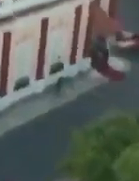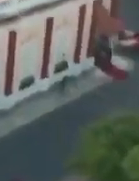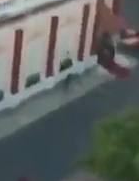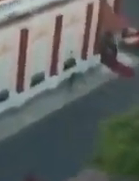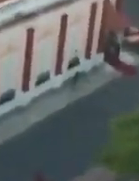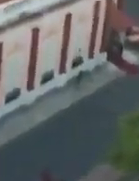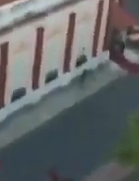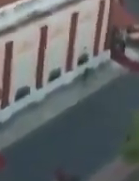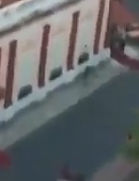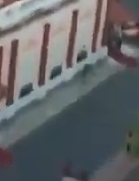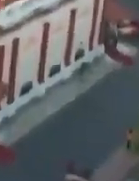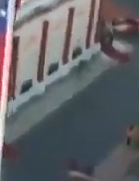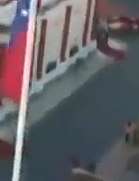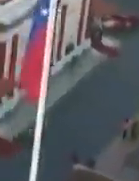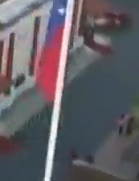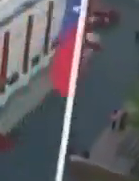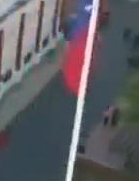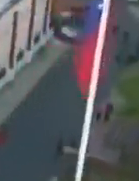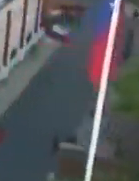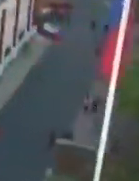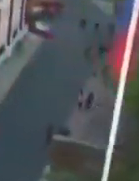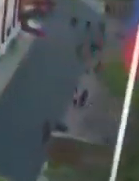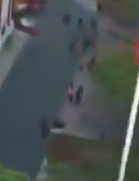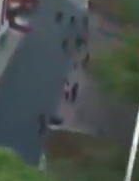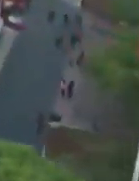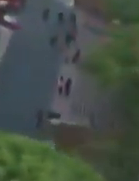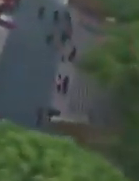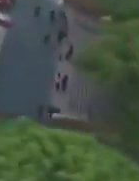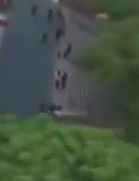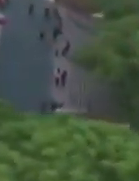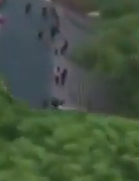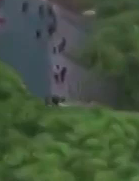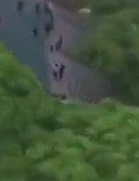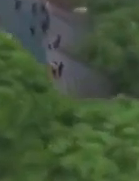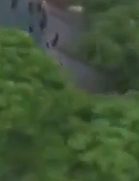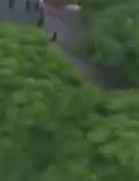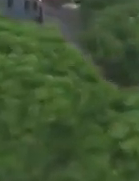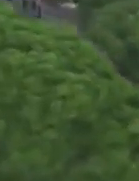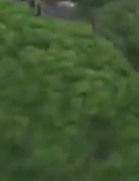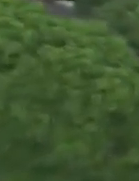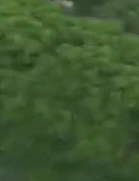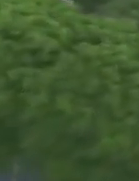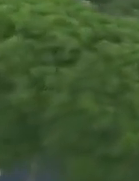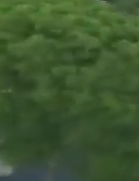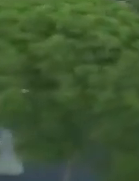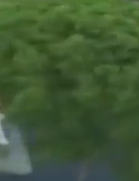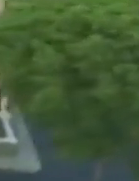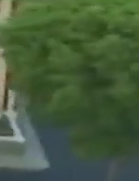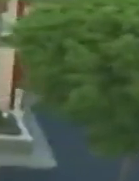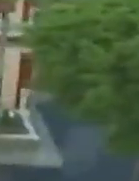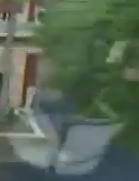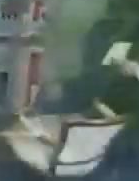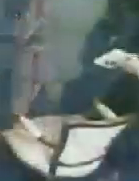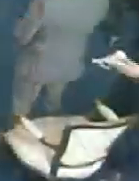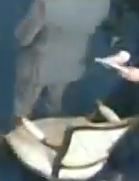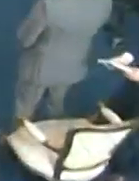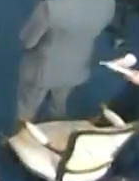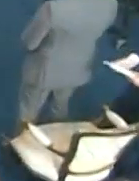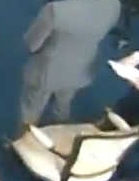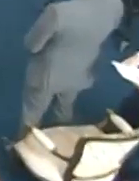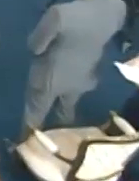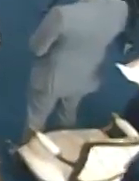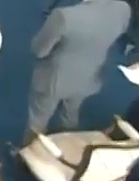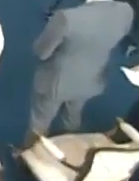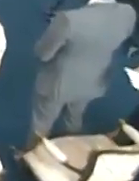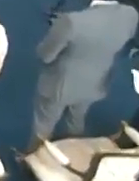de la república bolivariana de venezuela nicolás maduro moros recibe al honorable señor karim hsata mccann